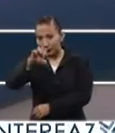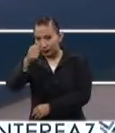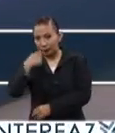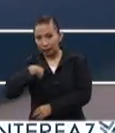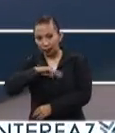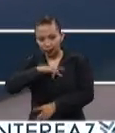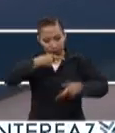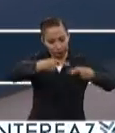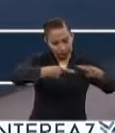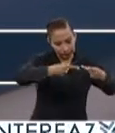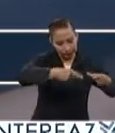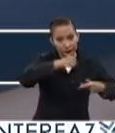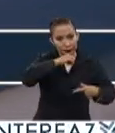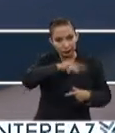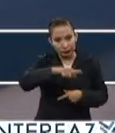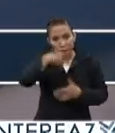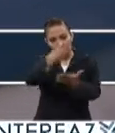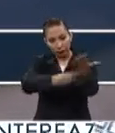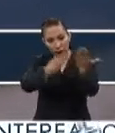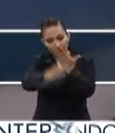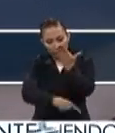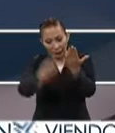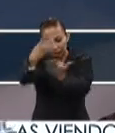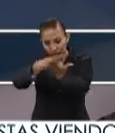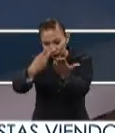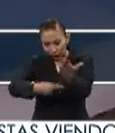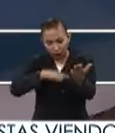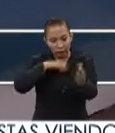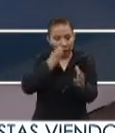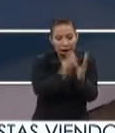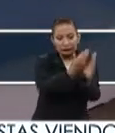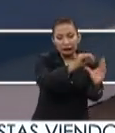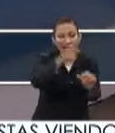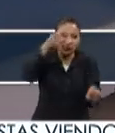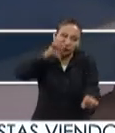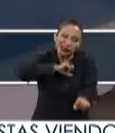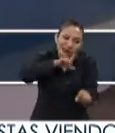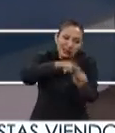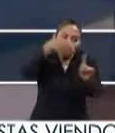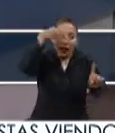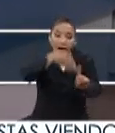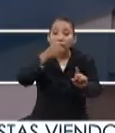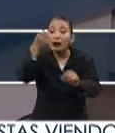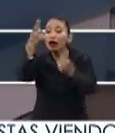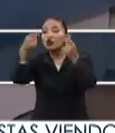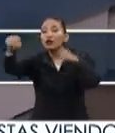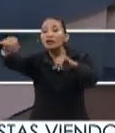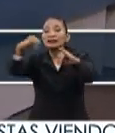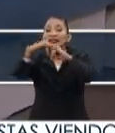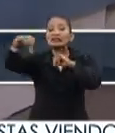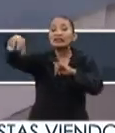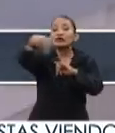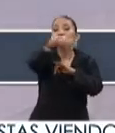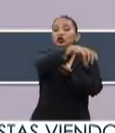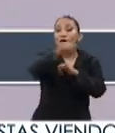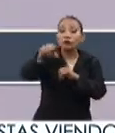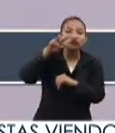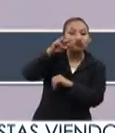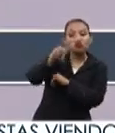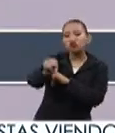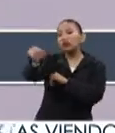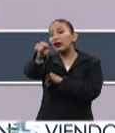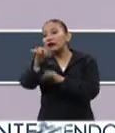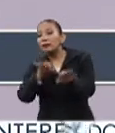hemos desarrollado también programas de capacitación específicos para aquellas instancias que de alguna u otra